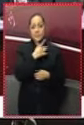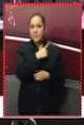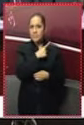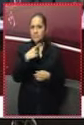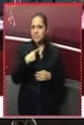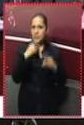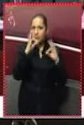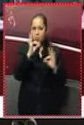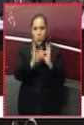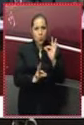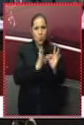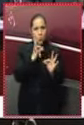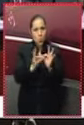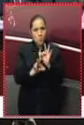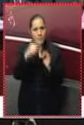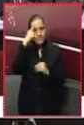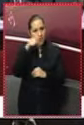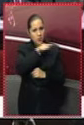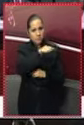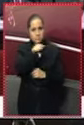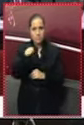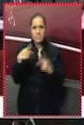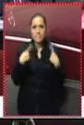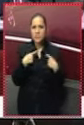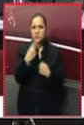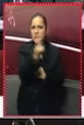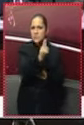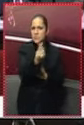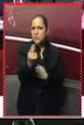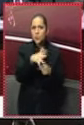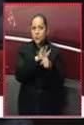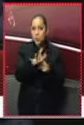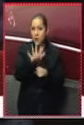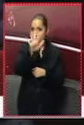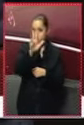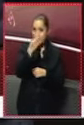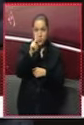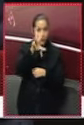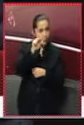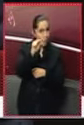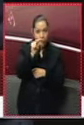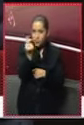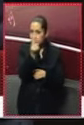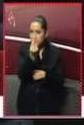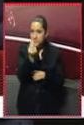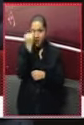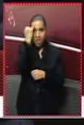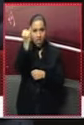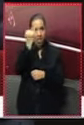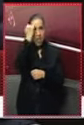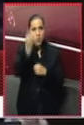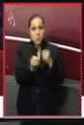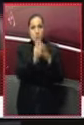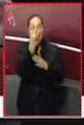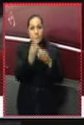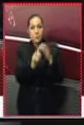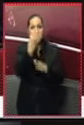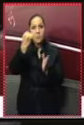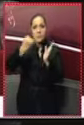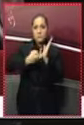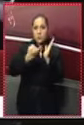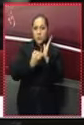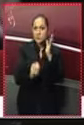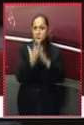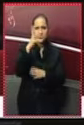de la gente sin crear, óiganlo bien, sin crear nuevos impuestos, sin